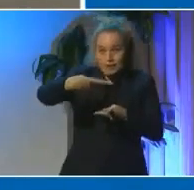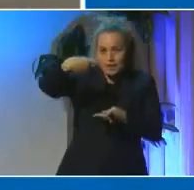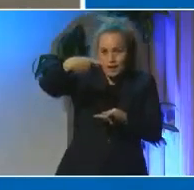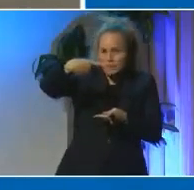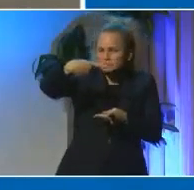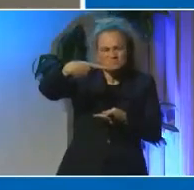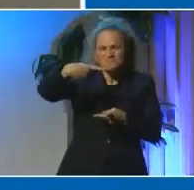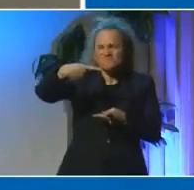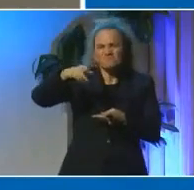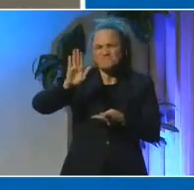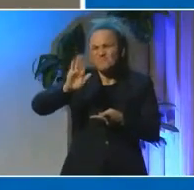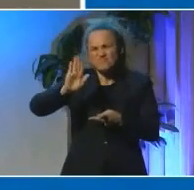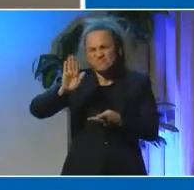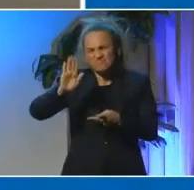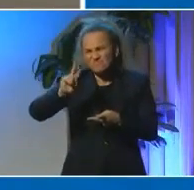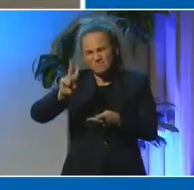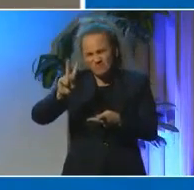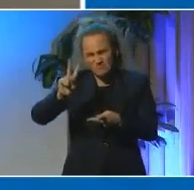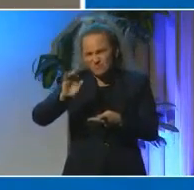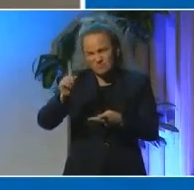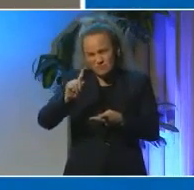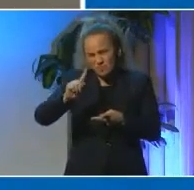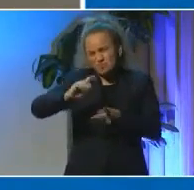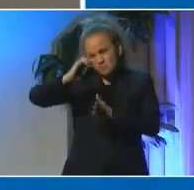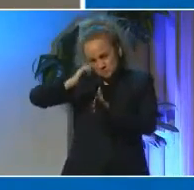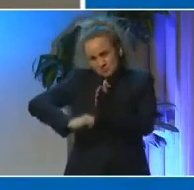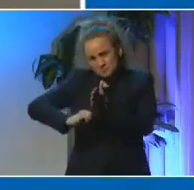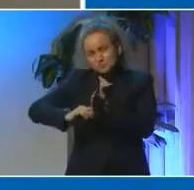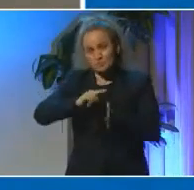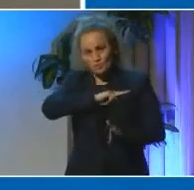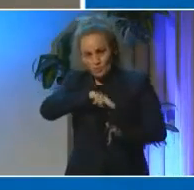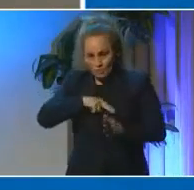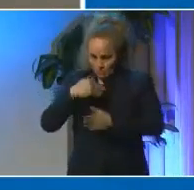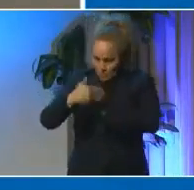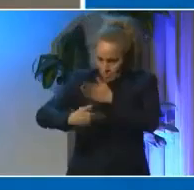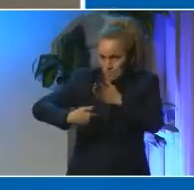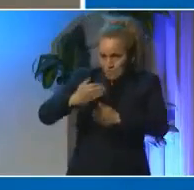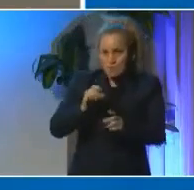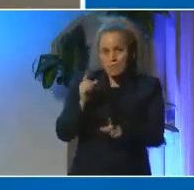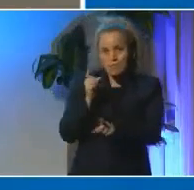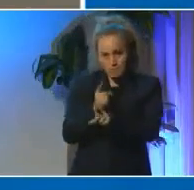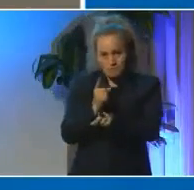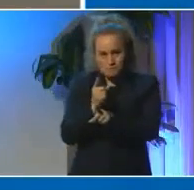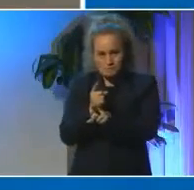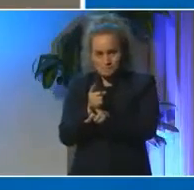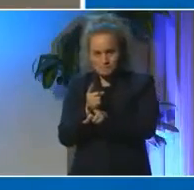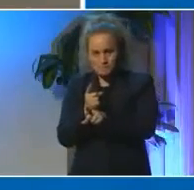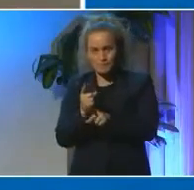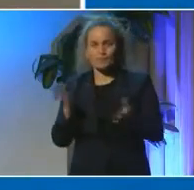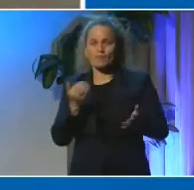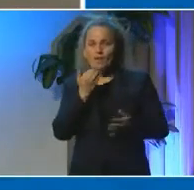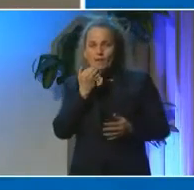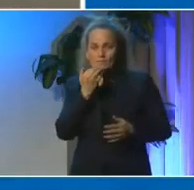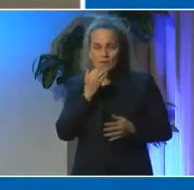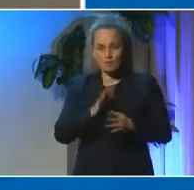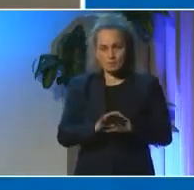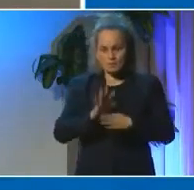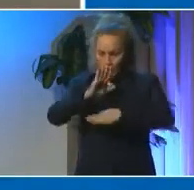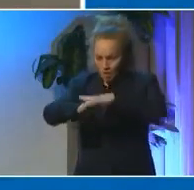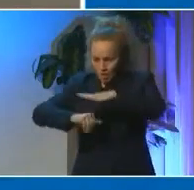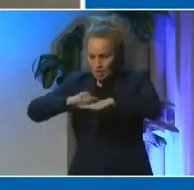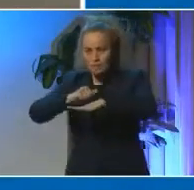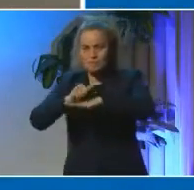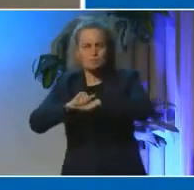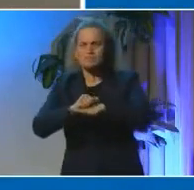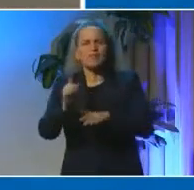a terminar vamos vamos a decir que le dimos el tratamiento adecuado reciclado pero si no termina en un relleno entonces